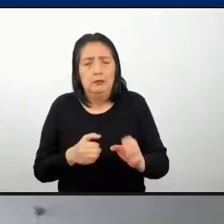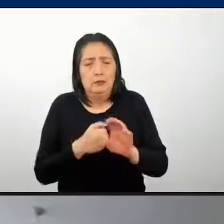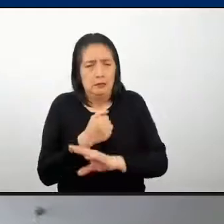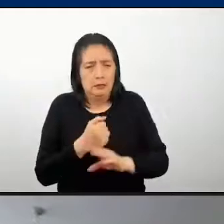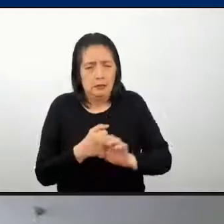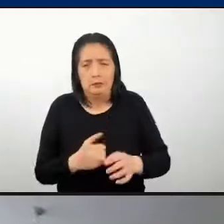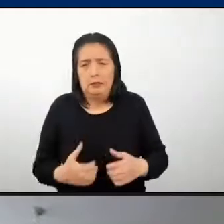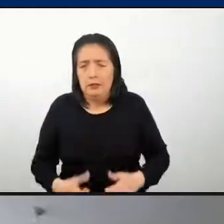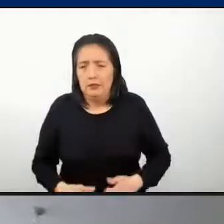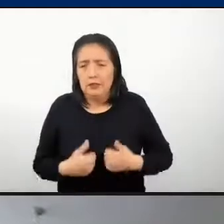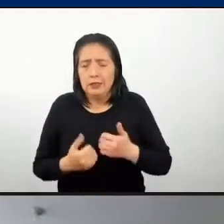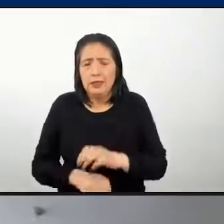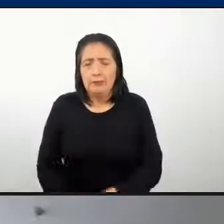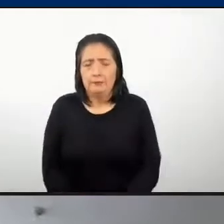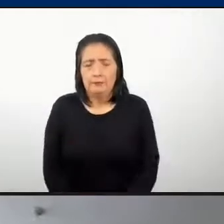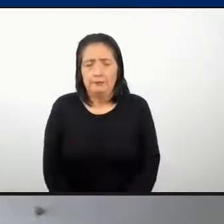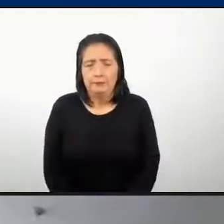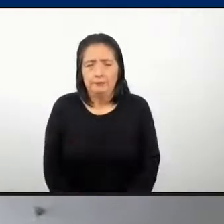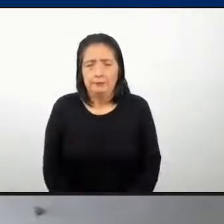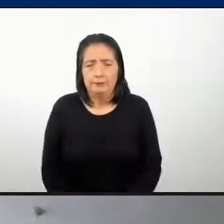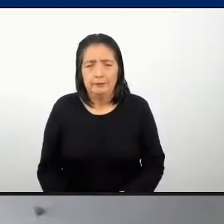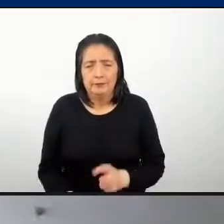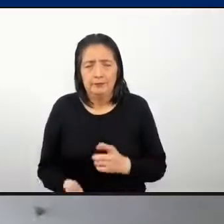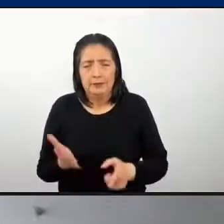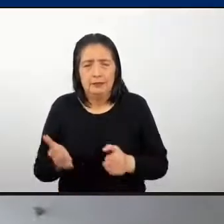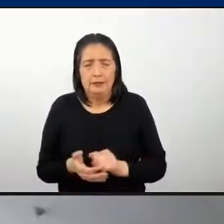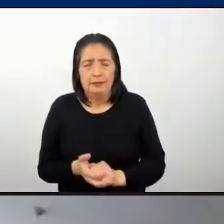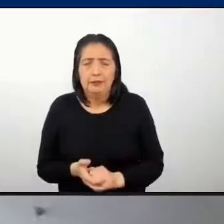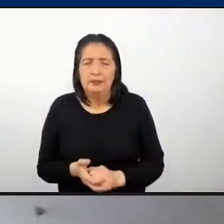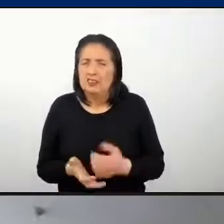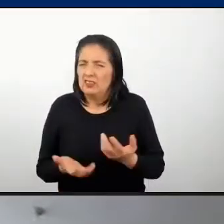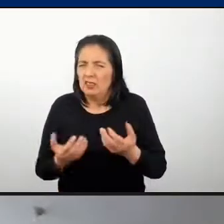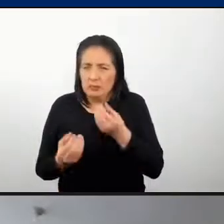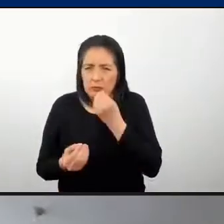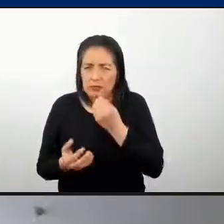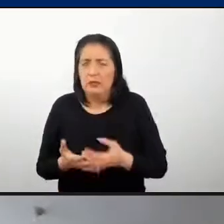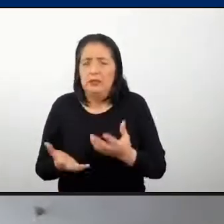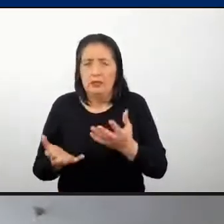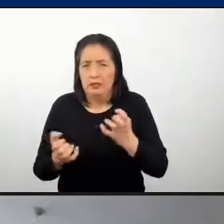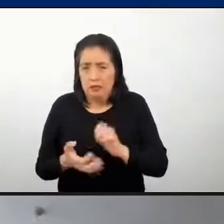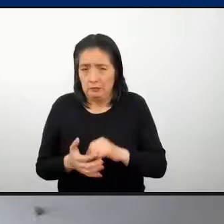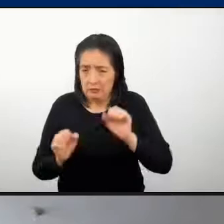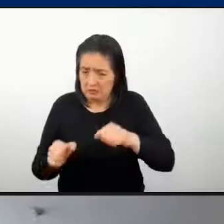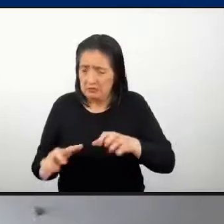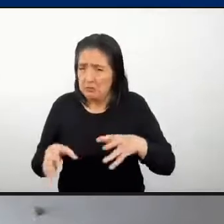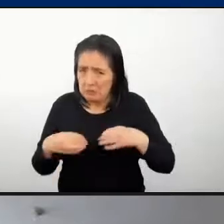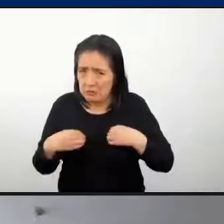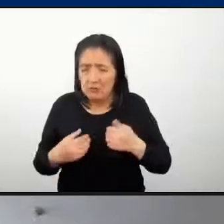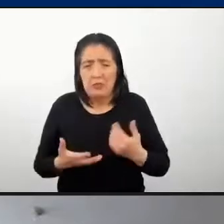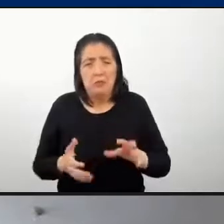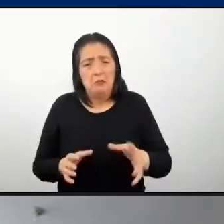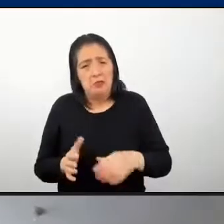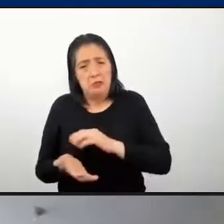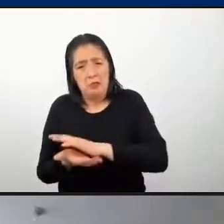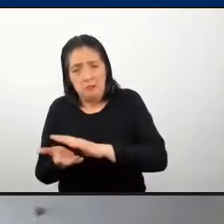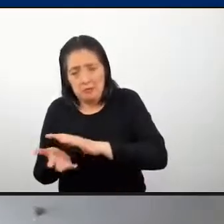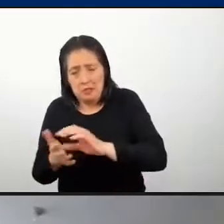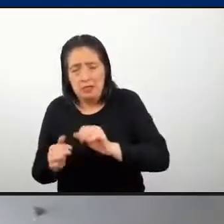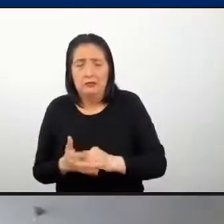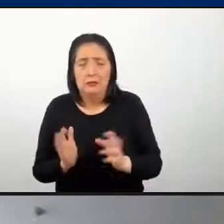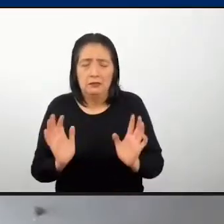para vivir, los elementos que requerimos. Y los hemos aceptado, los hemos limpiado, hemos hecho